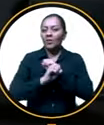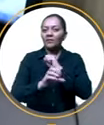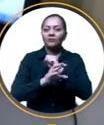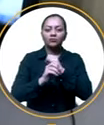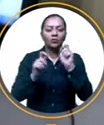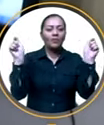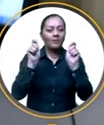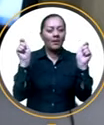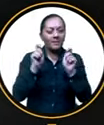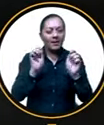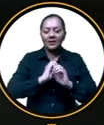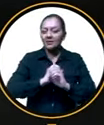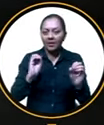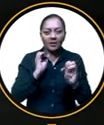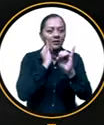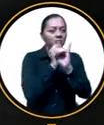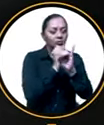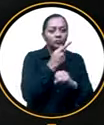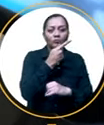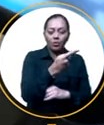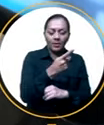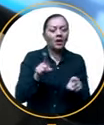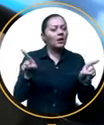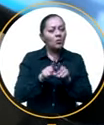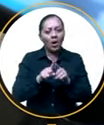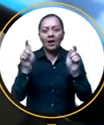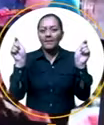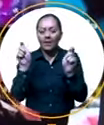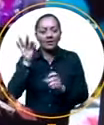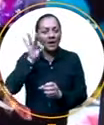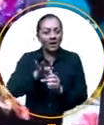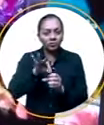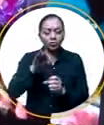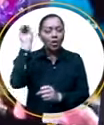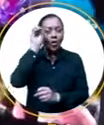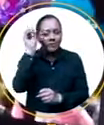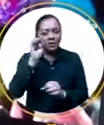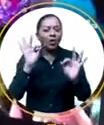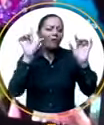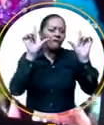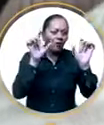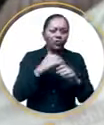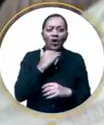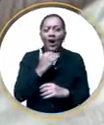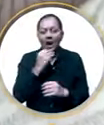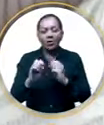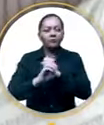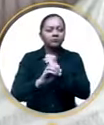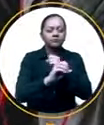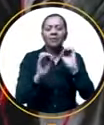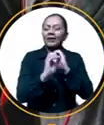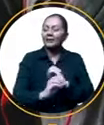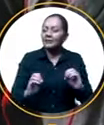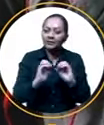tipo de información dispuesta por las instituciones públicas, así como la difusión de publicidad electoral, opiniones o imágenes en todo tipo